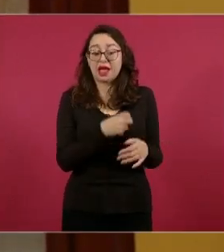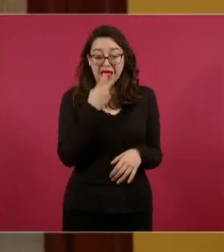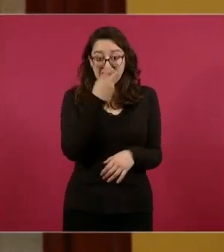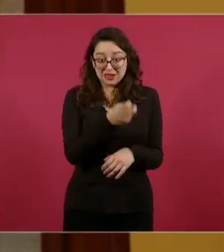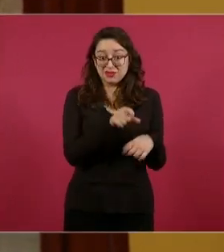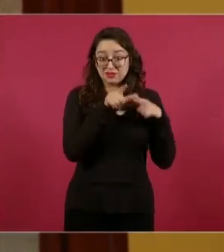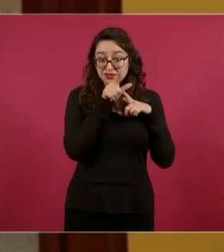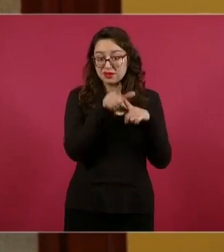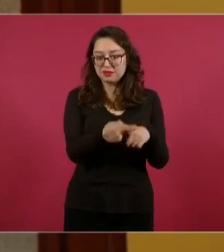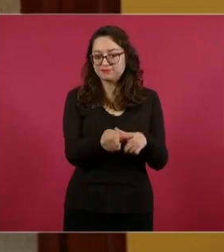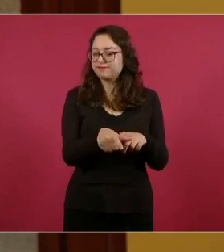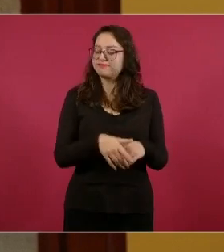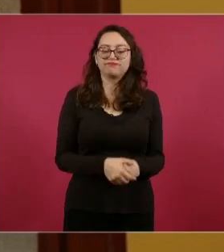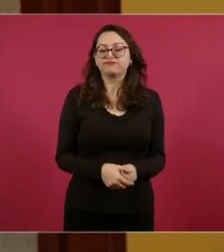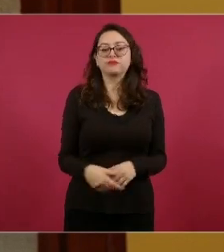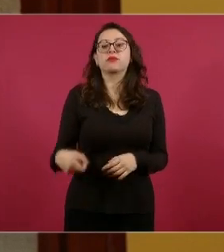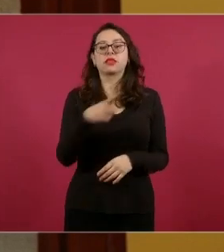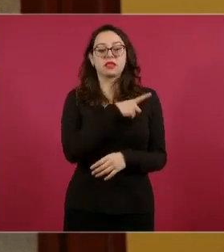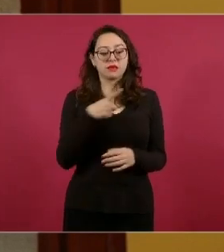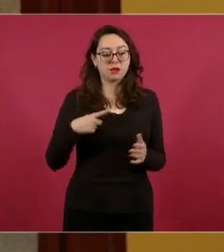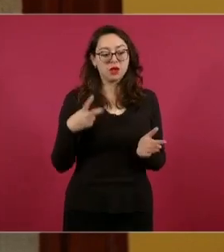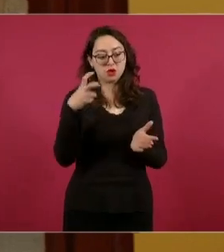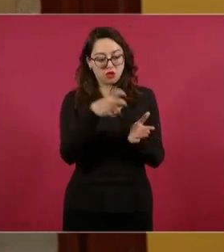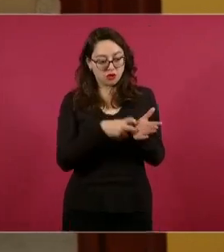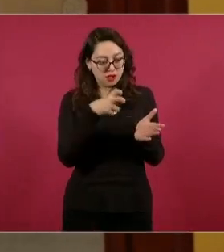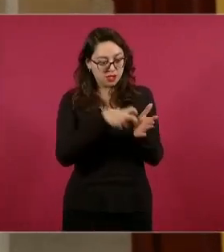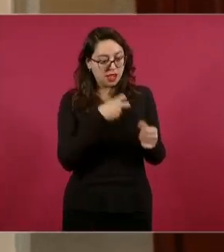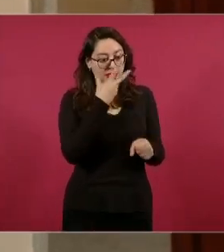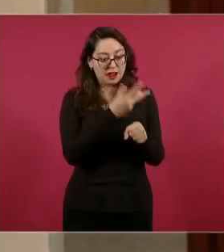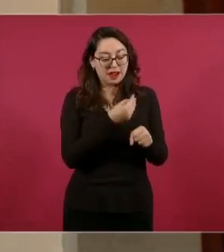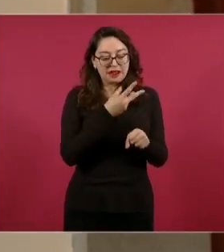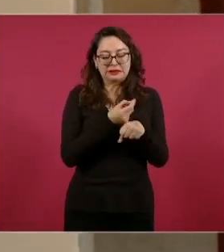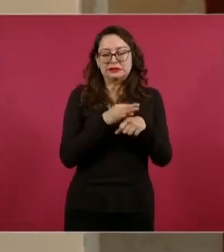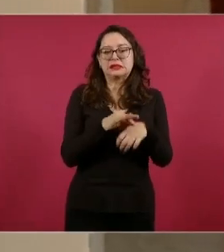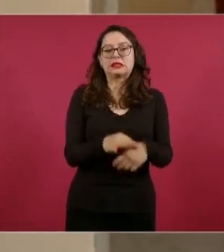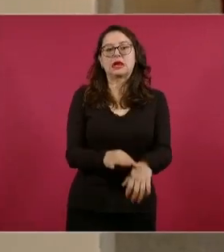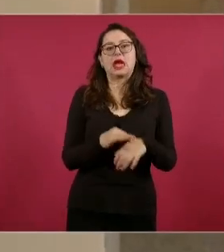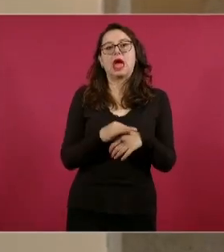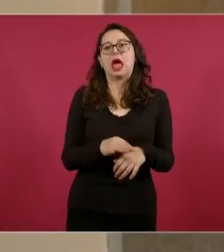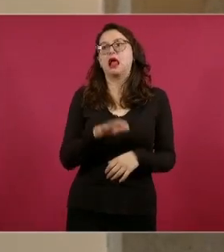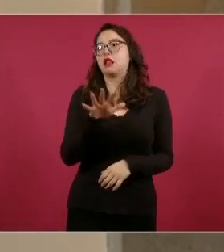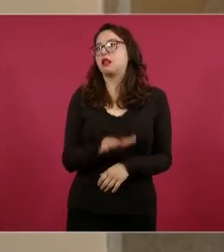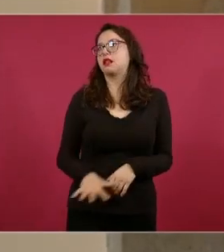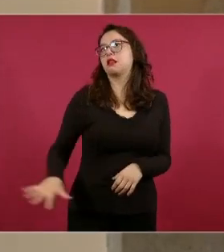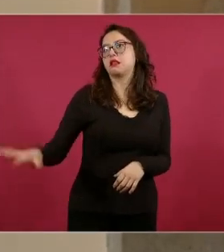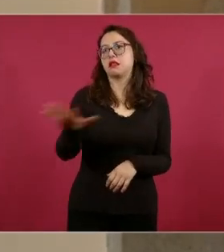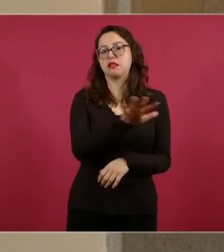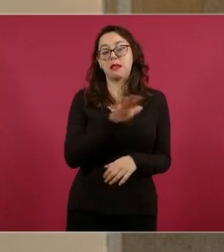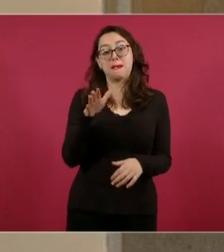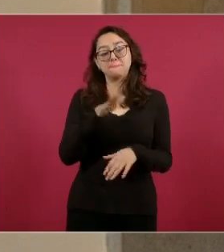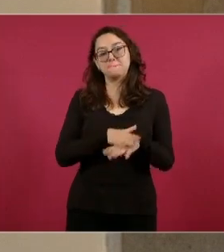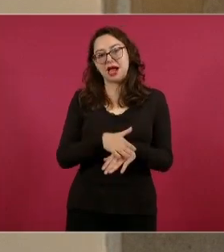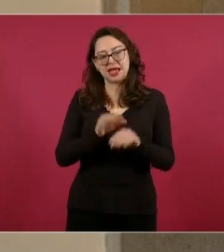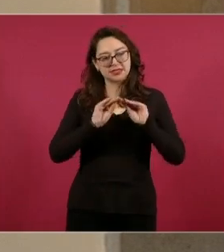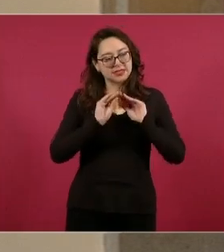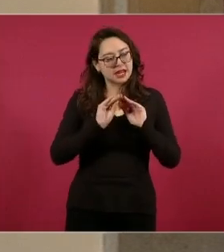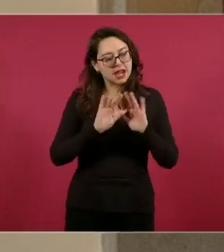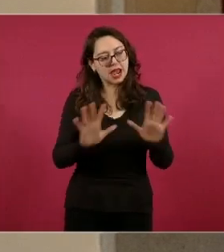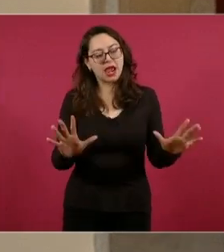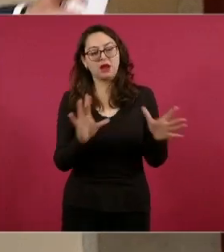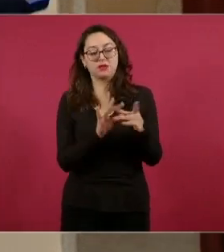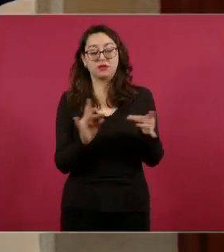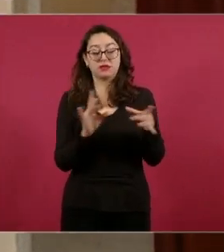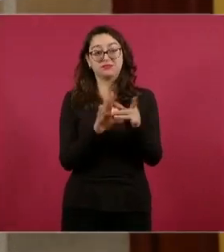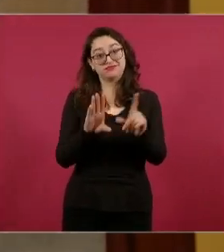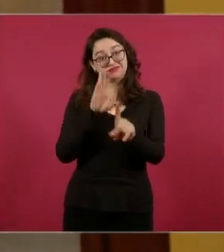manera gratuita, y en particular las cirugías, las intervenciones quirúrgicas. Esto tiene que ver con uno de